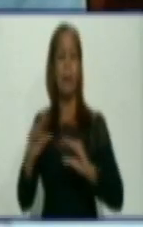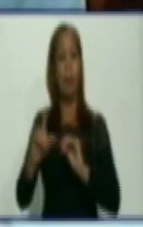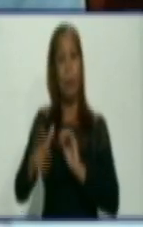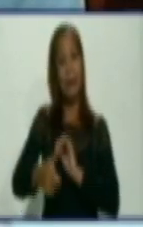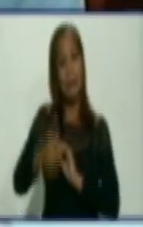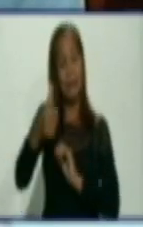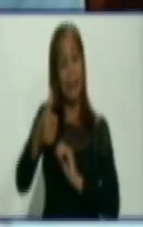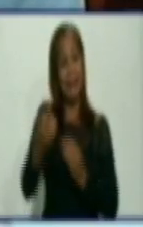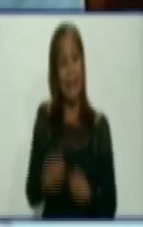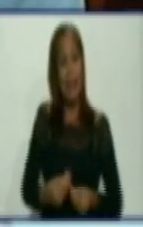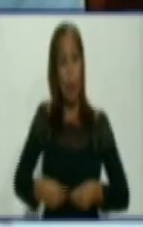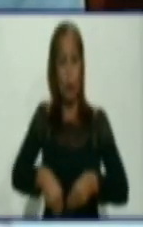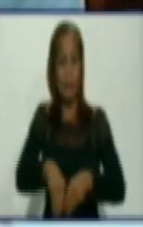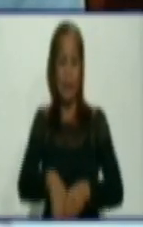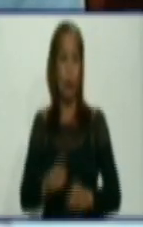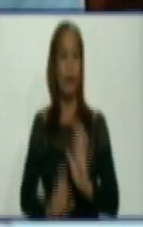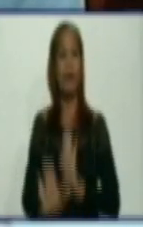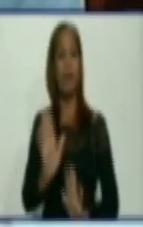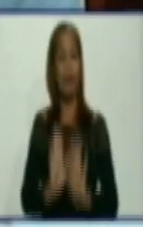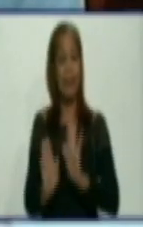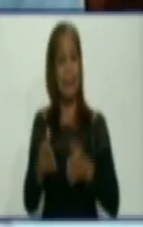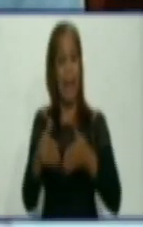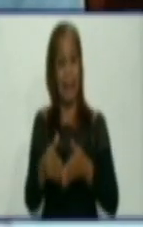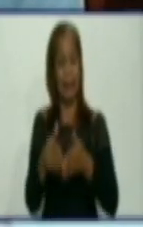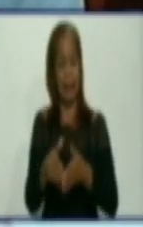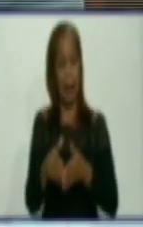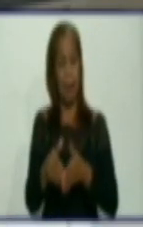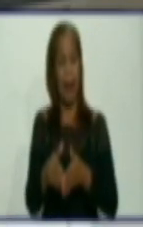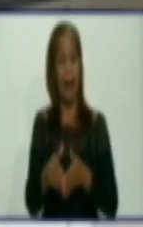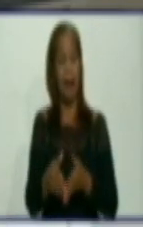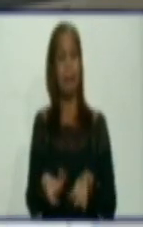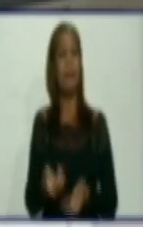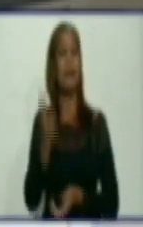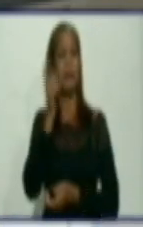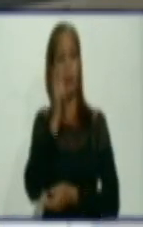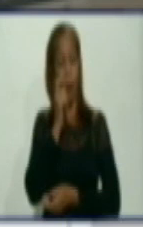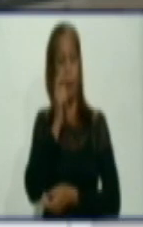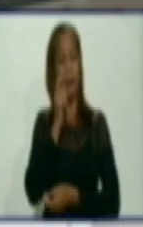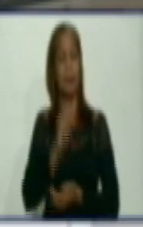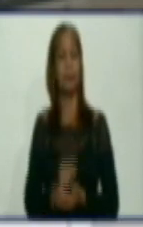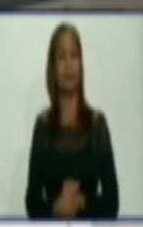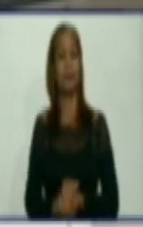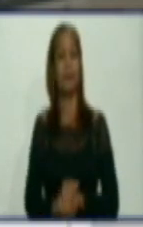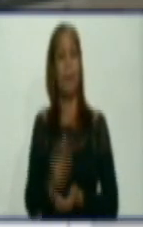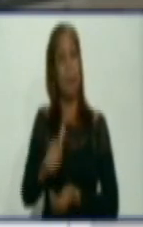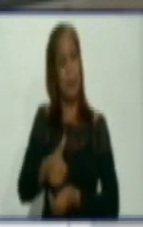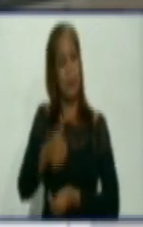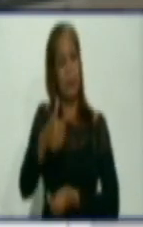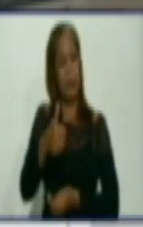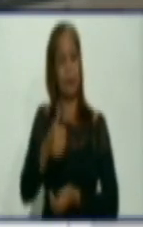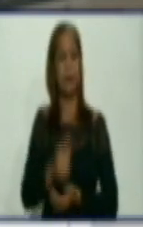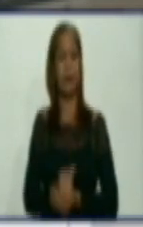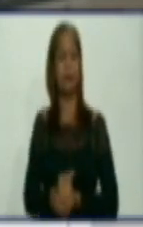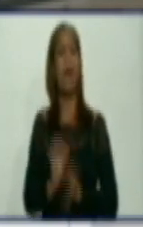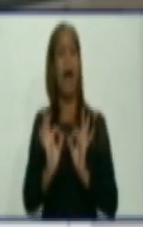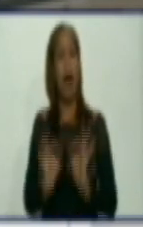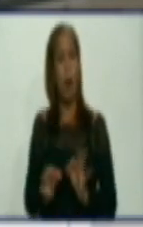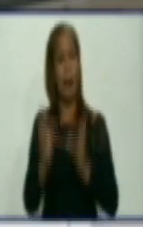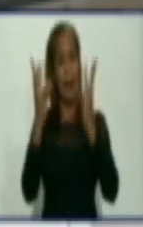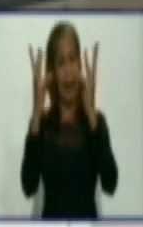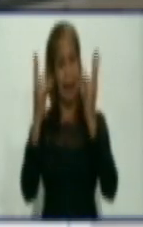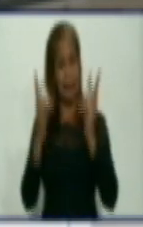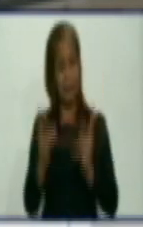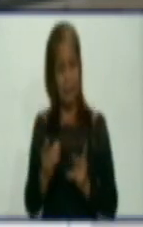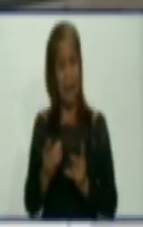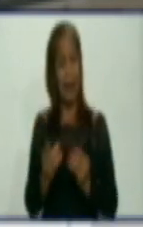presidente del Consejo de Defensa en Granma, el compañero Federico Hernández Hernández. Presidente, aunque las cifras de contagio en los últimos